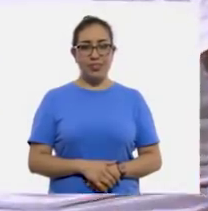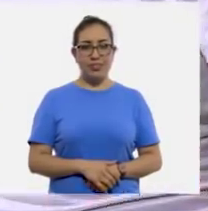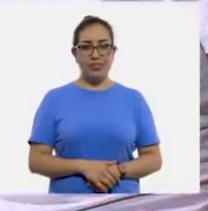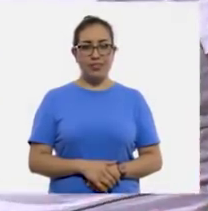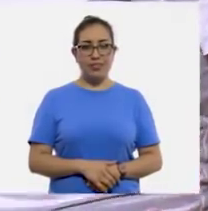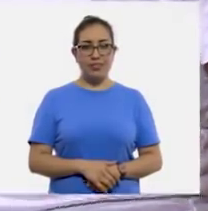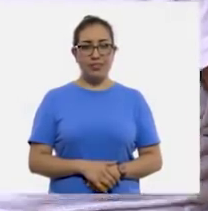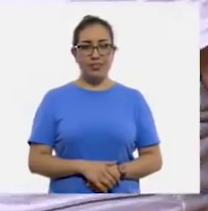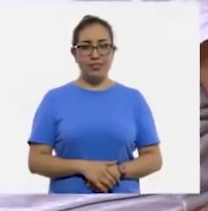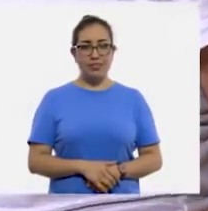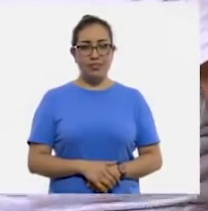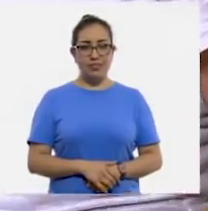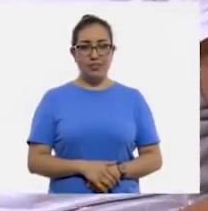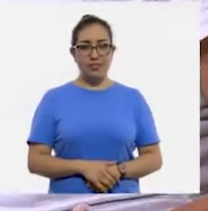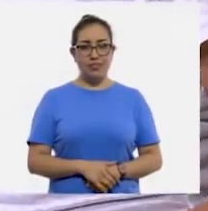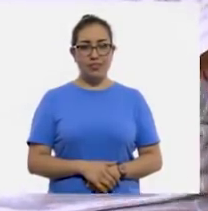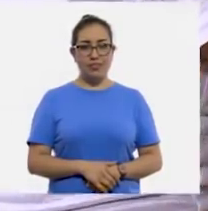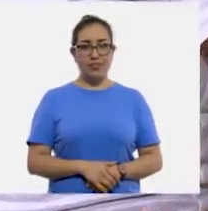Tú.